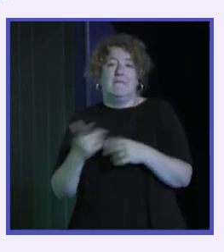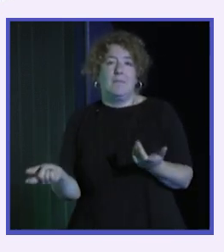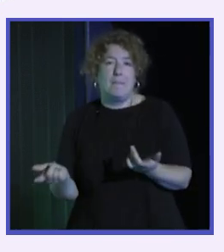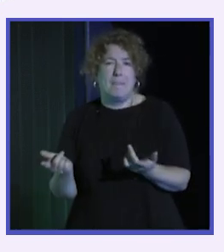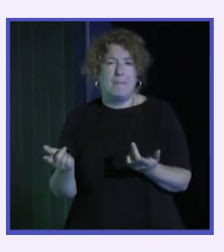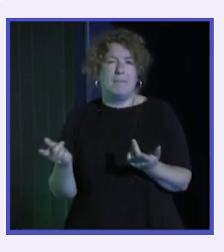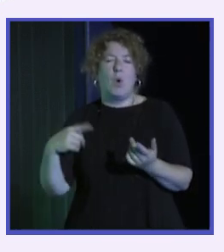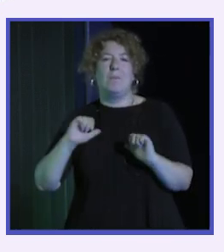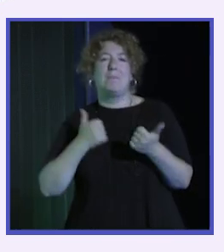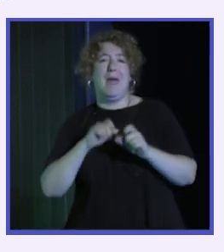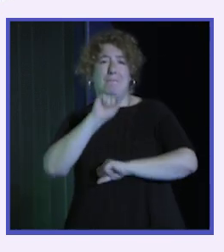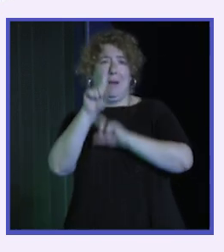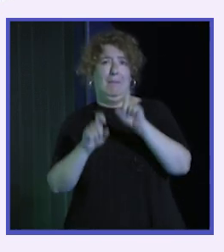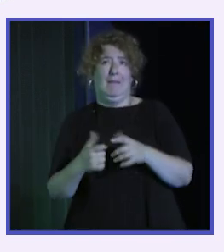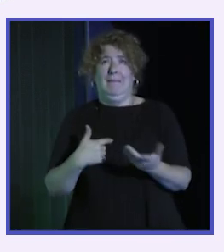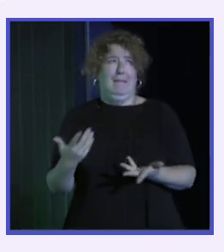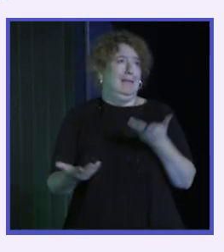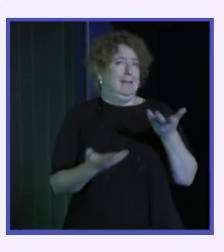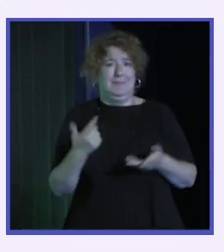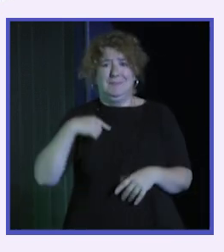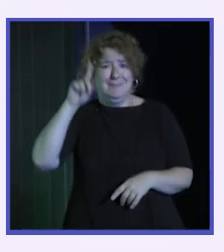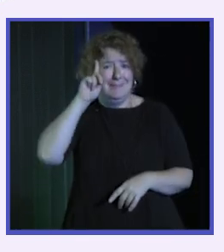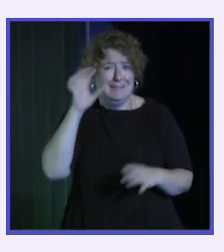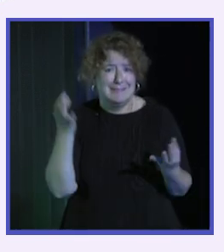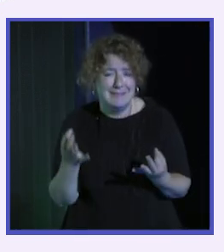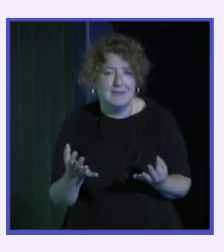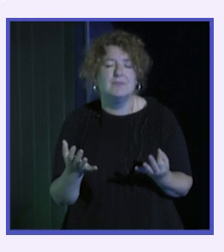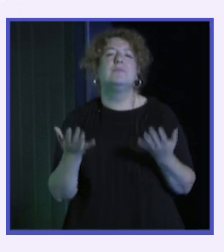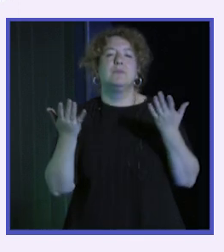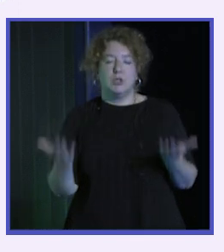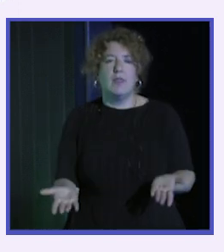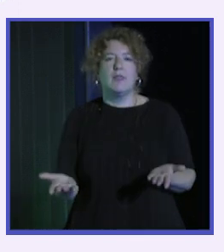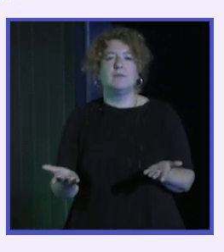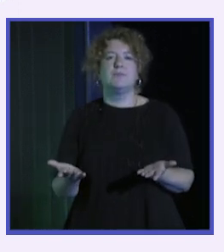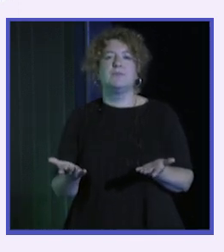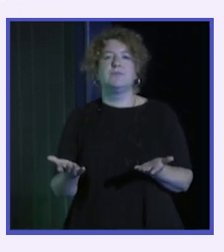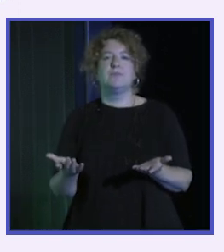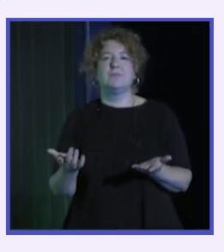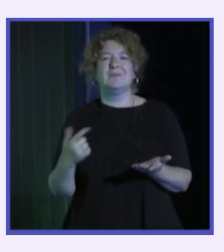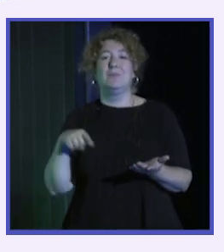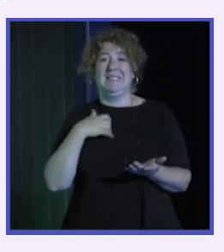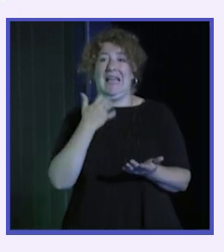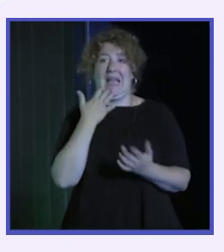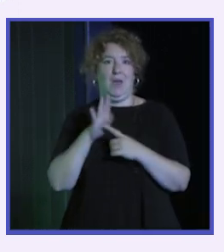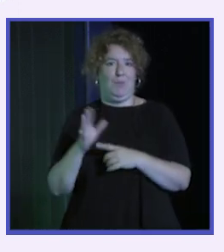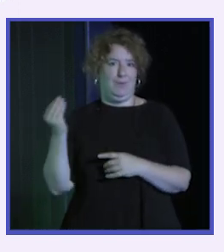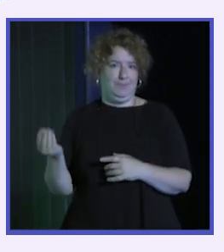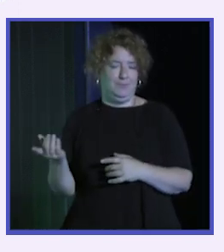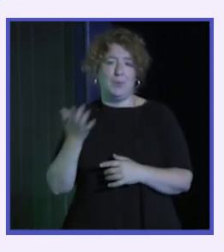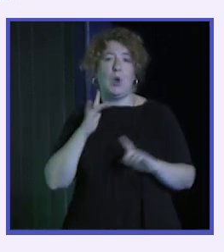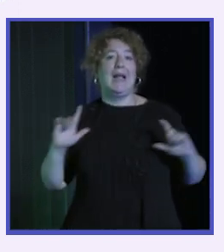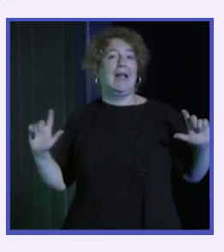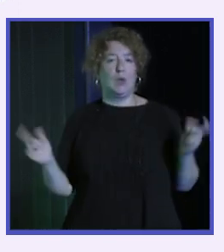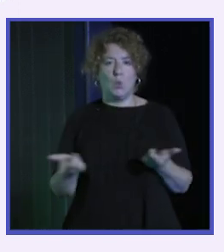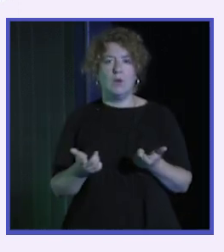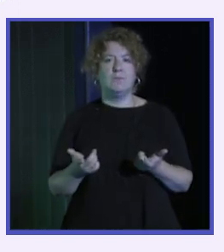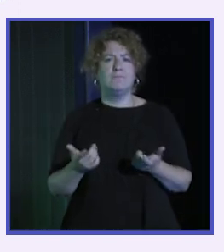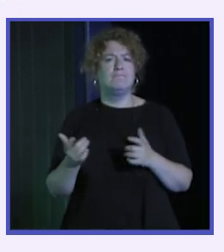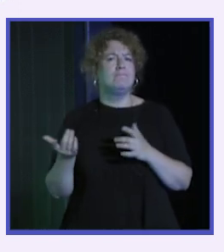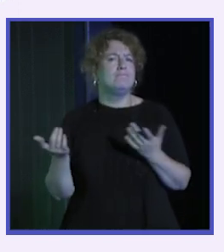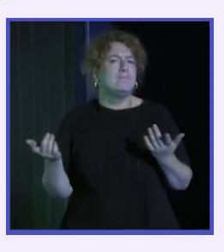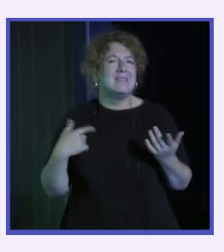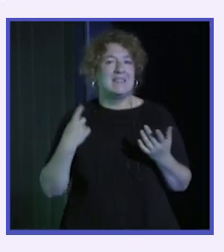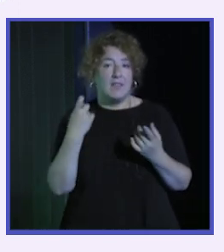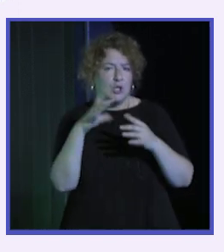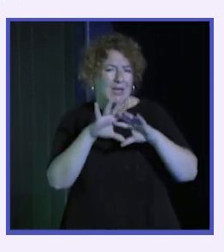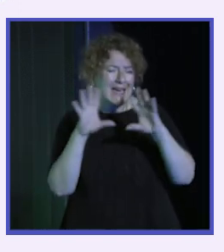haciendo multitasking y no me he enterado de nada. Pues el primer ejemplo va exactamente de eso, ¿vale? En una reunión, oye, necesito que me hagas